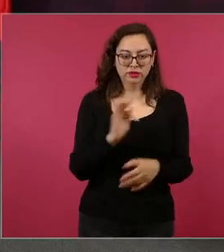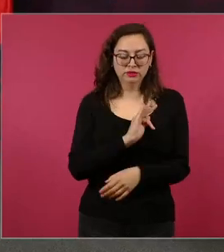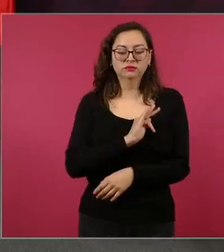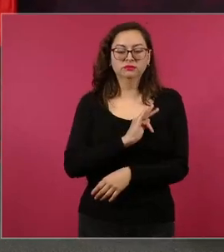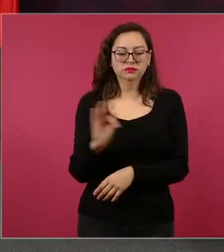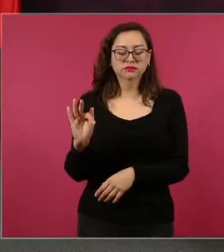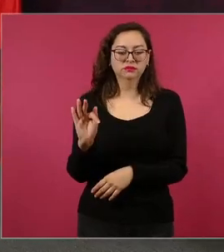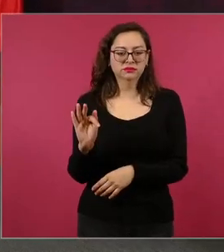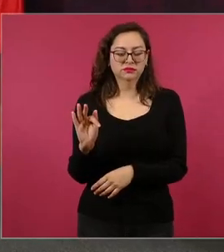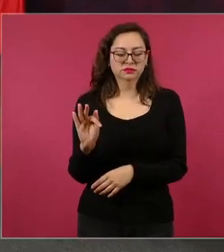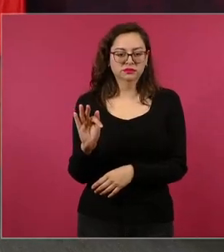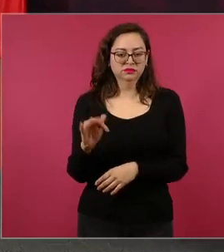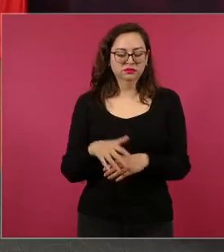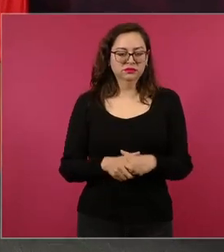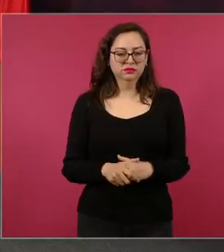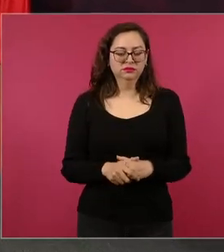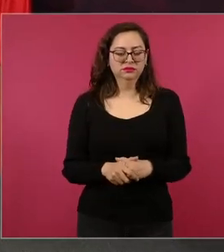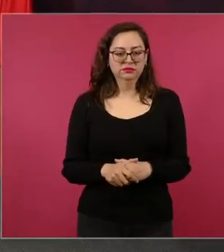soluciones,